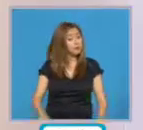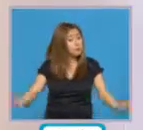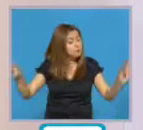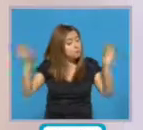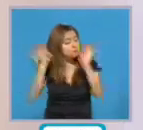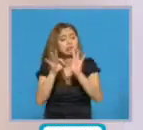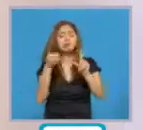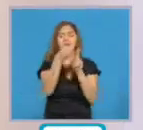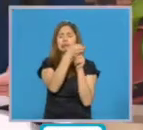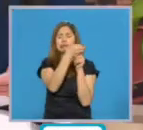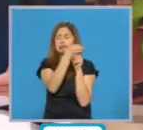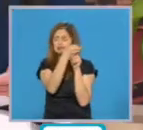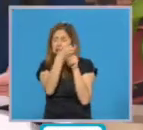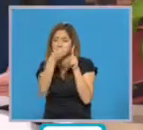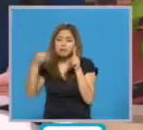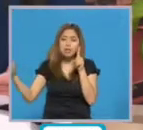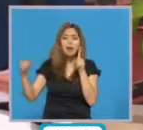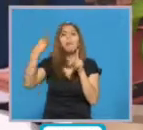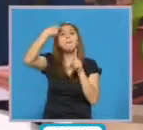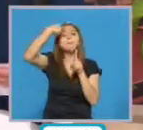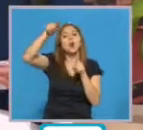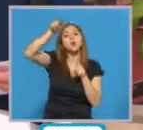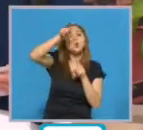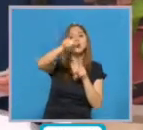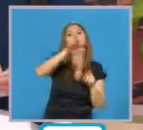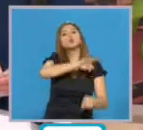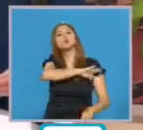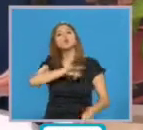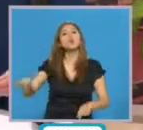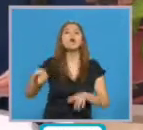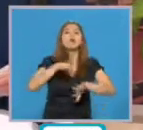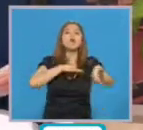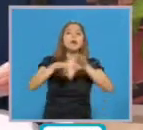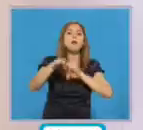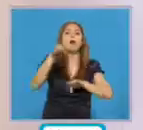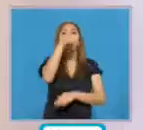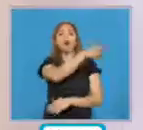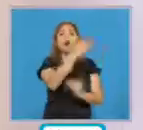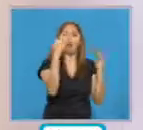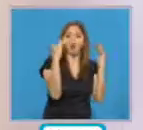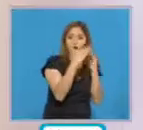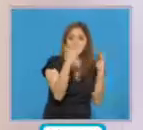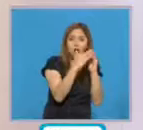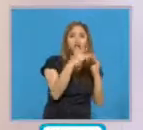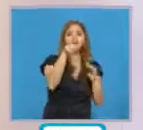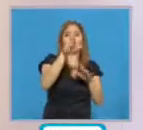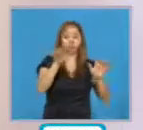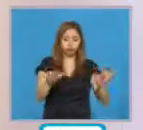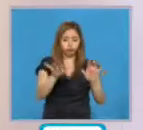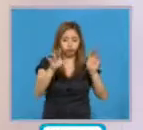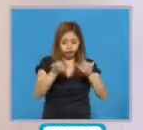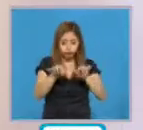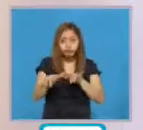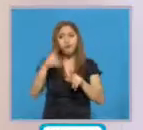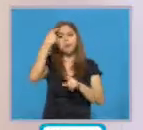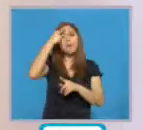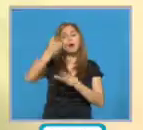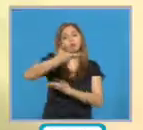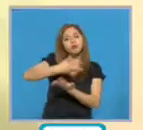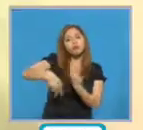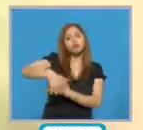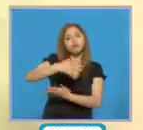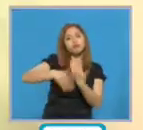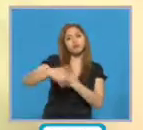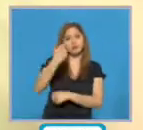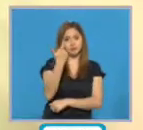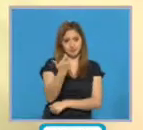algo importantísimo para que puedas realmente hacer un trabajo en casa y te esté generando ingresos. Oye, Norma, y